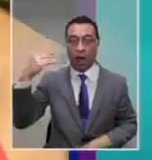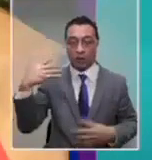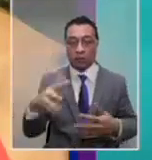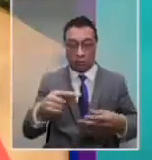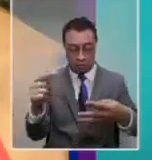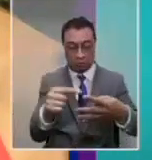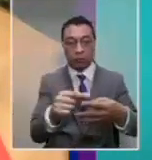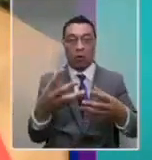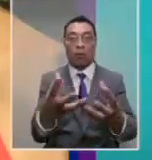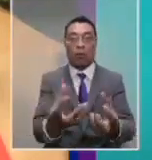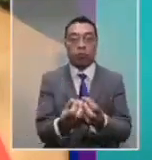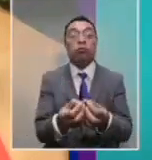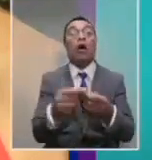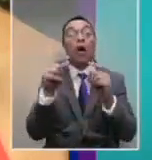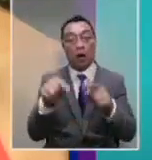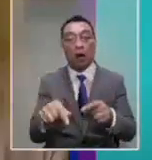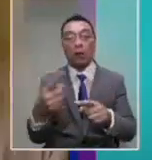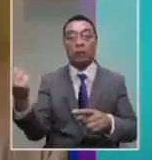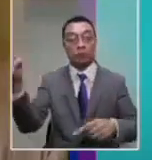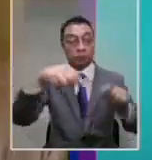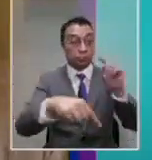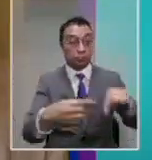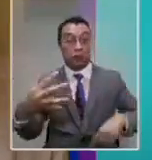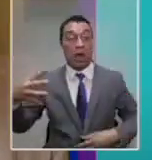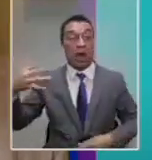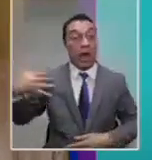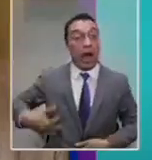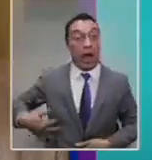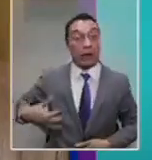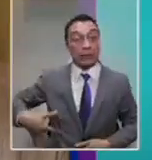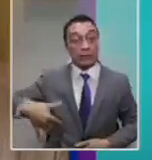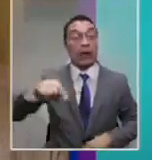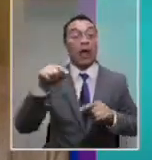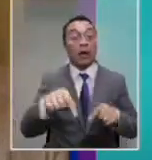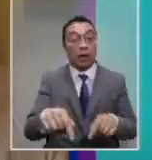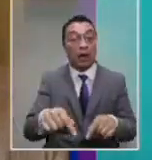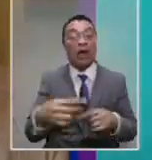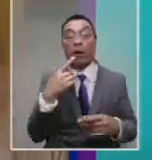principales colectivos. Hasta el día de hoy la migración argentina